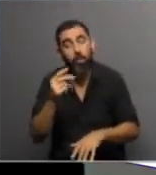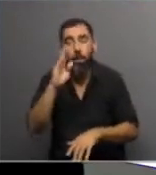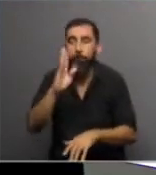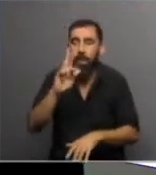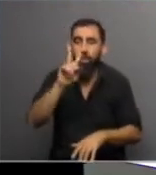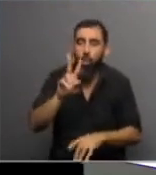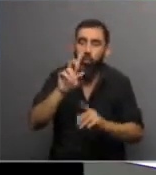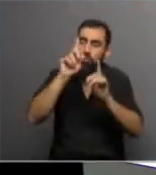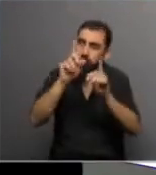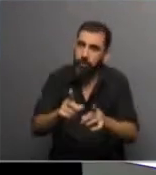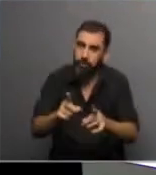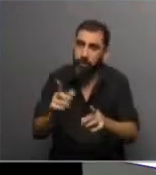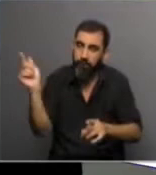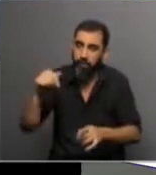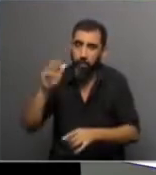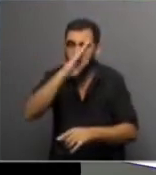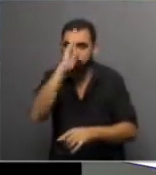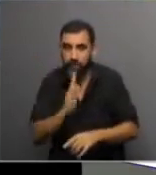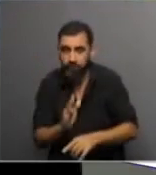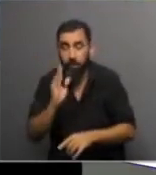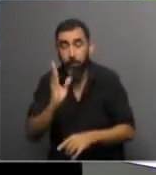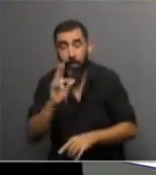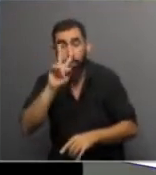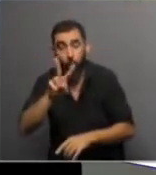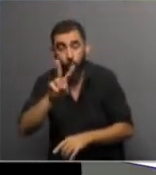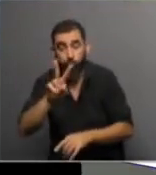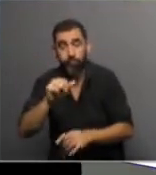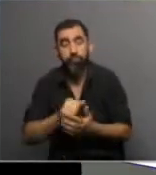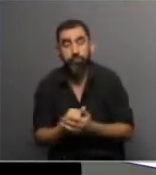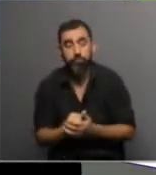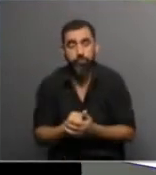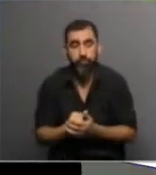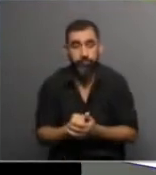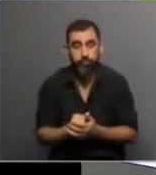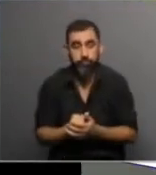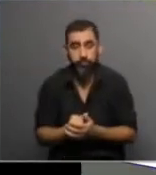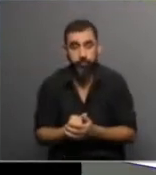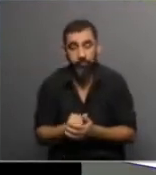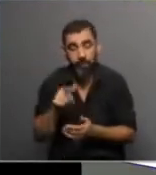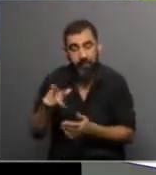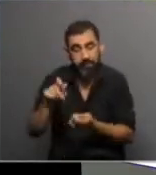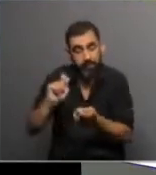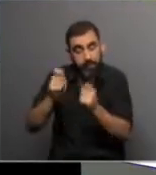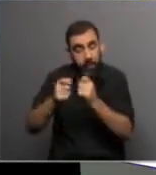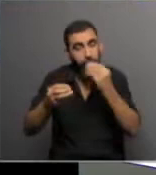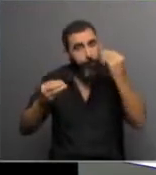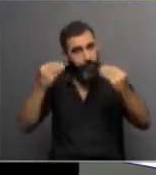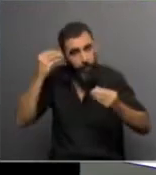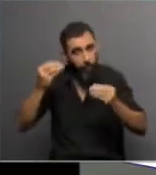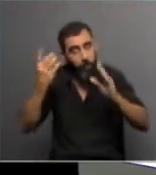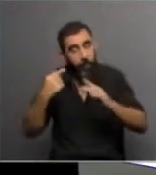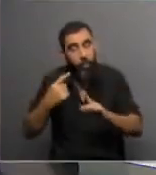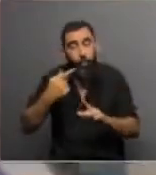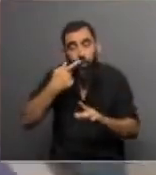variante también originada en Brasil, que es dentro de las que se llaman variantes de interés. No es una variante de preocupación, claro, pero